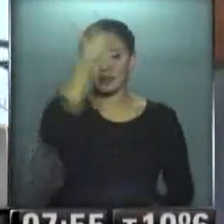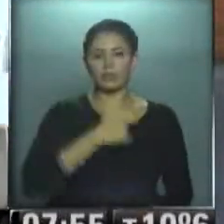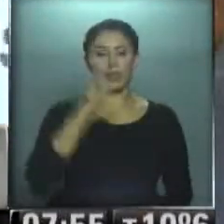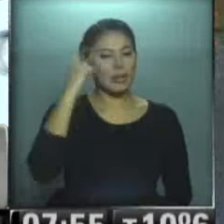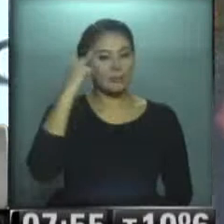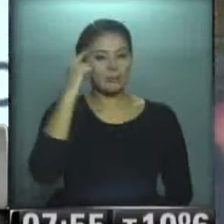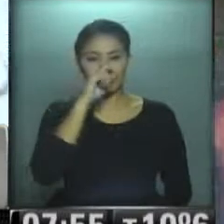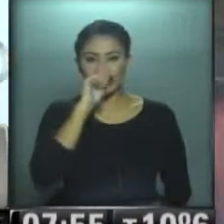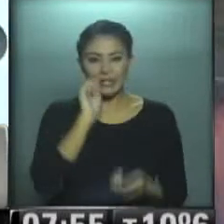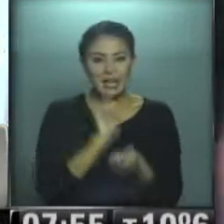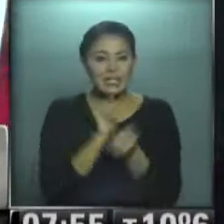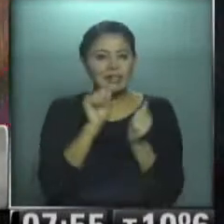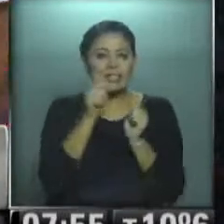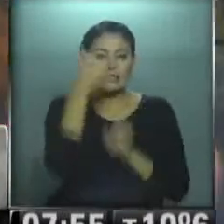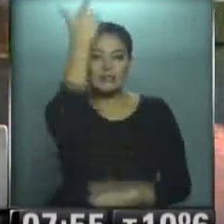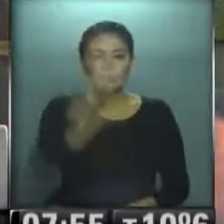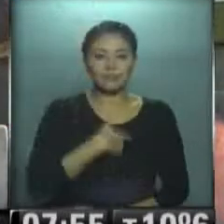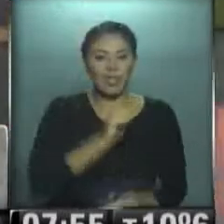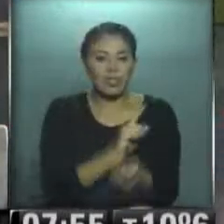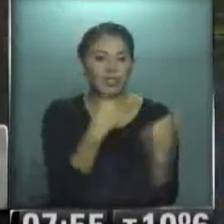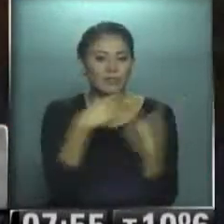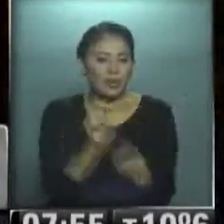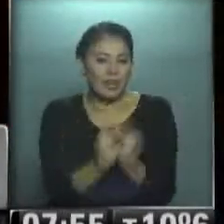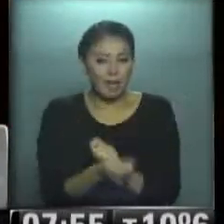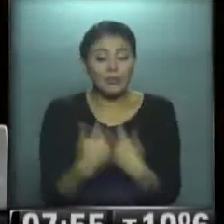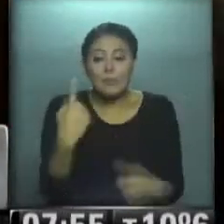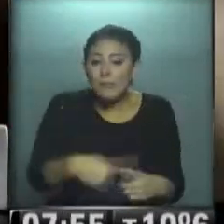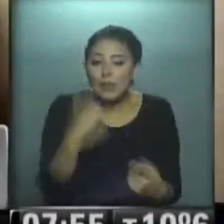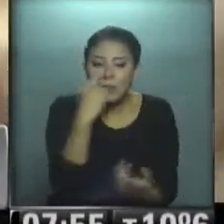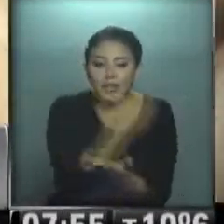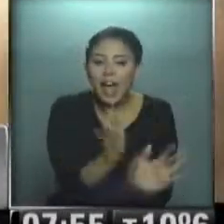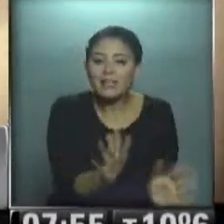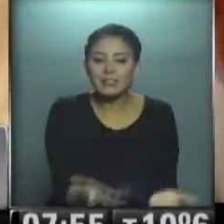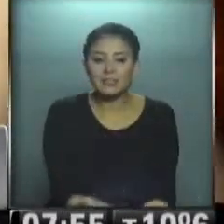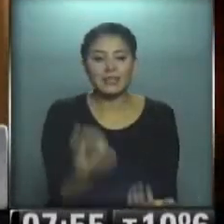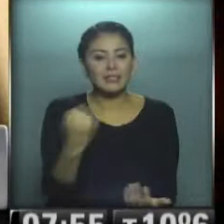sexual de otra manera de la que nacieron. Entonces este festival viene a eso, a de alguna